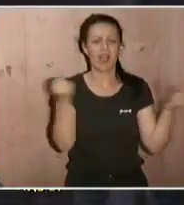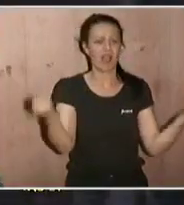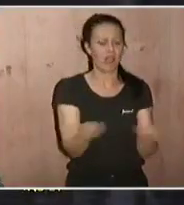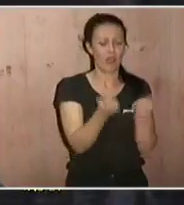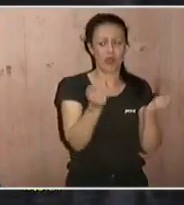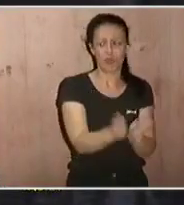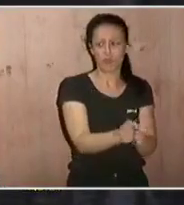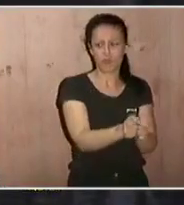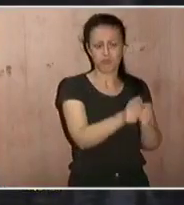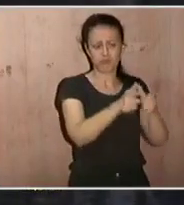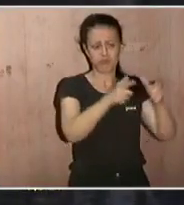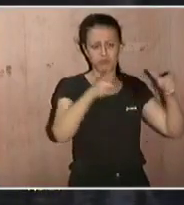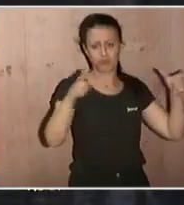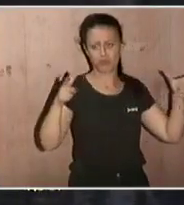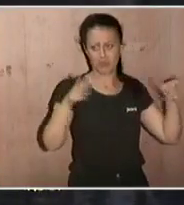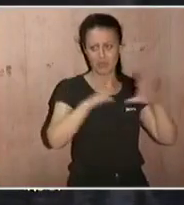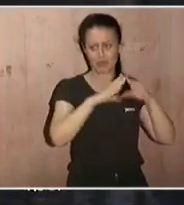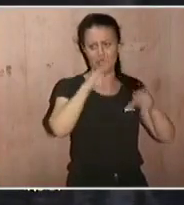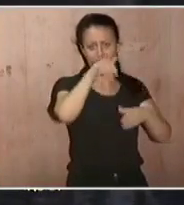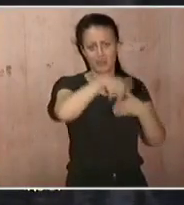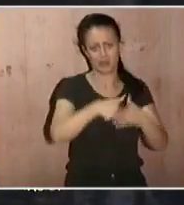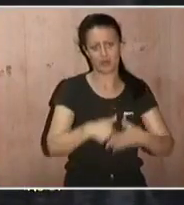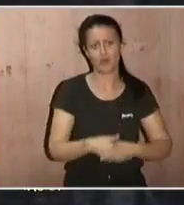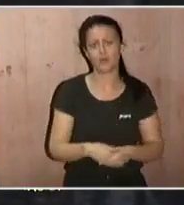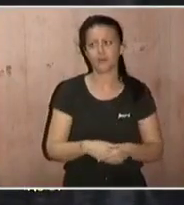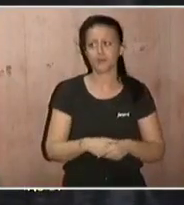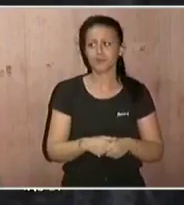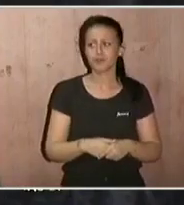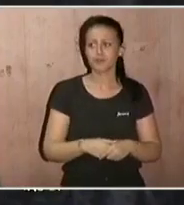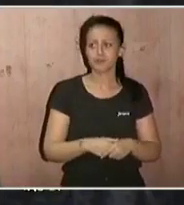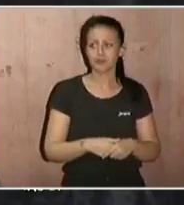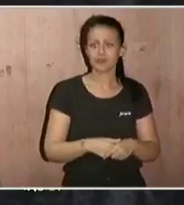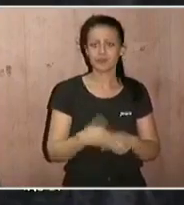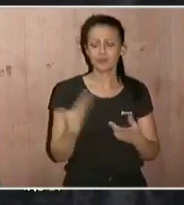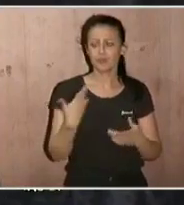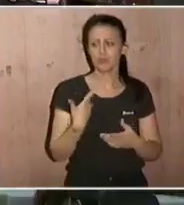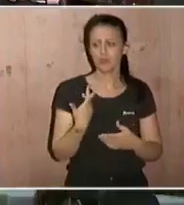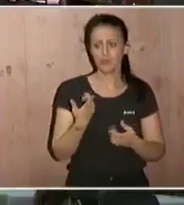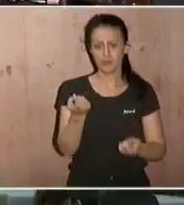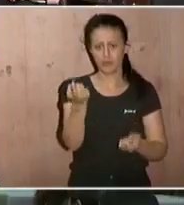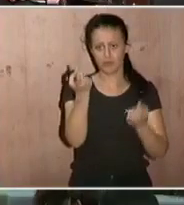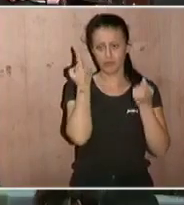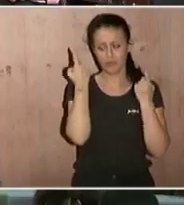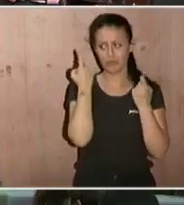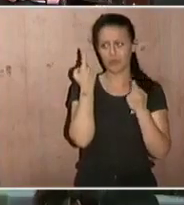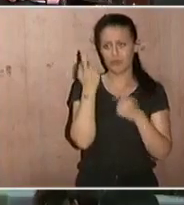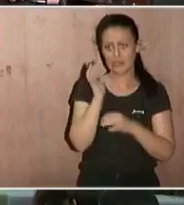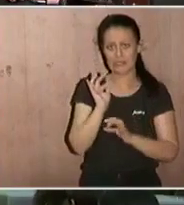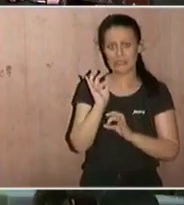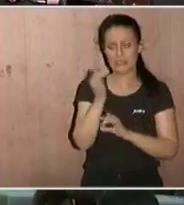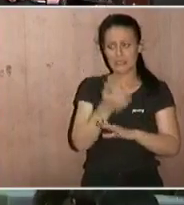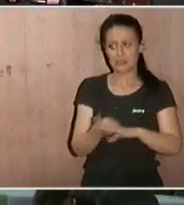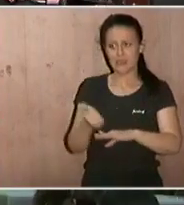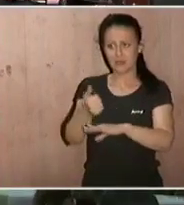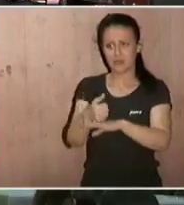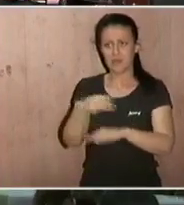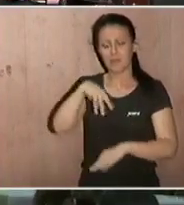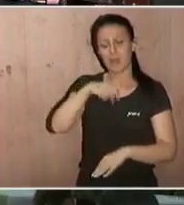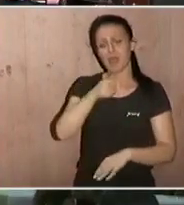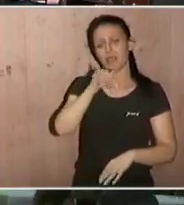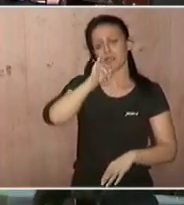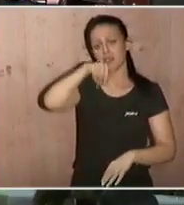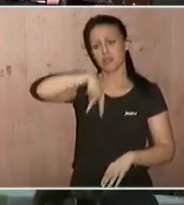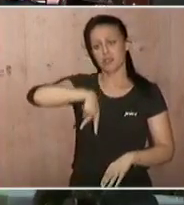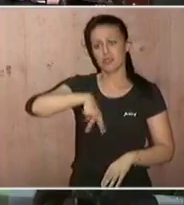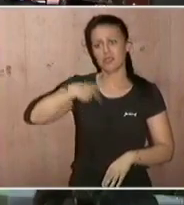de extensión universitaria. Discípulo aventajado del distinguido profesor Lorenzo Martín Retortillo, director de